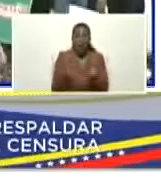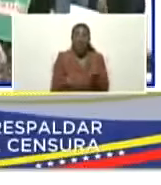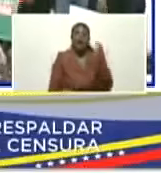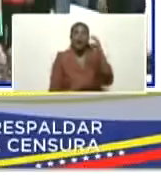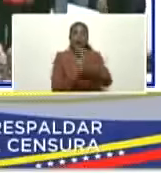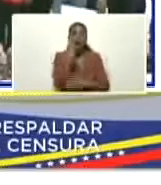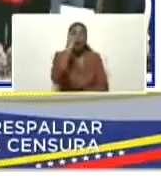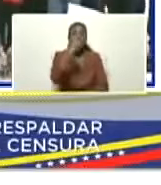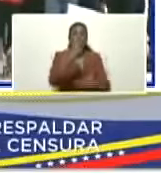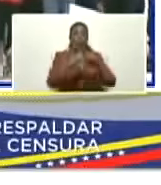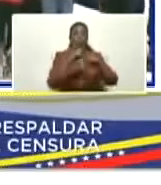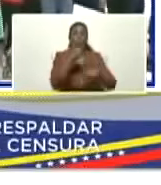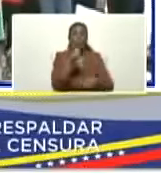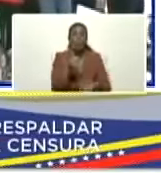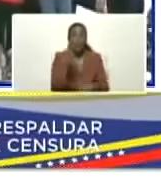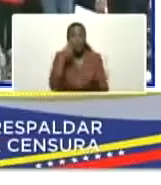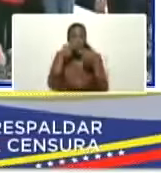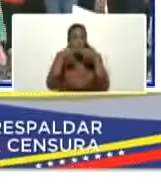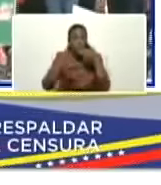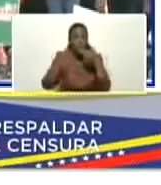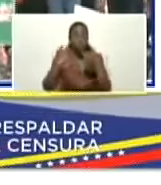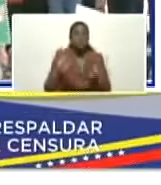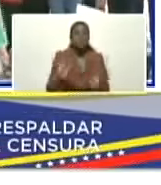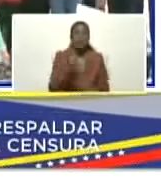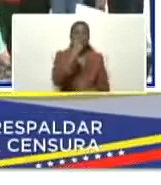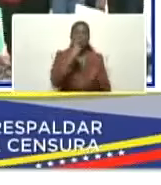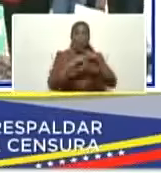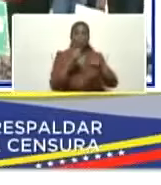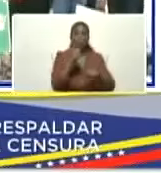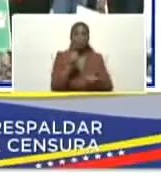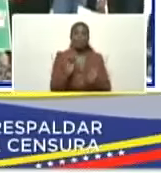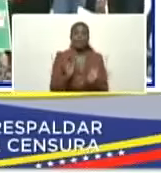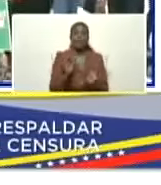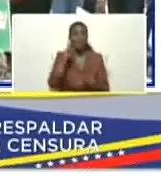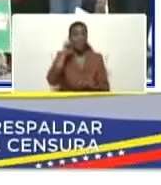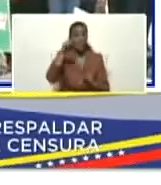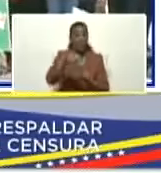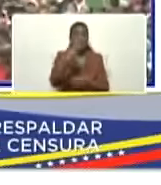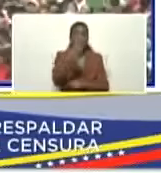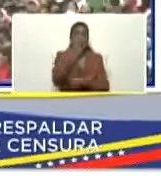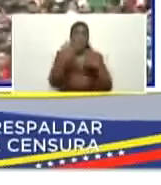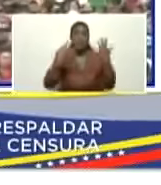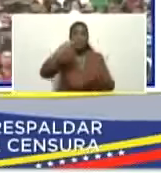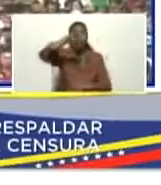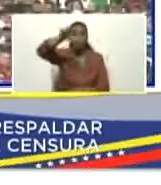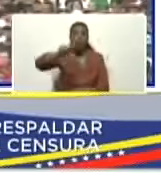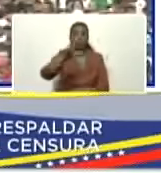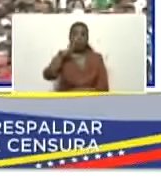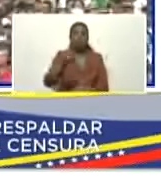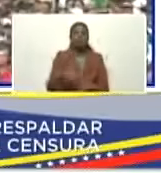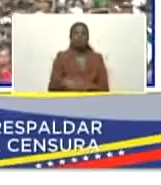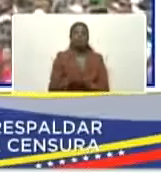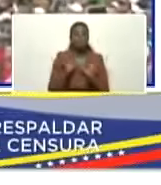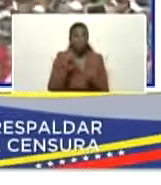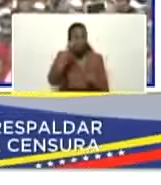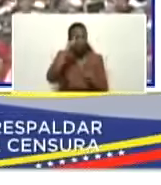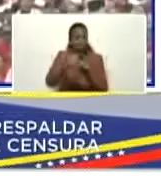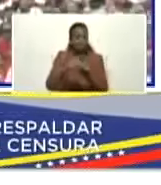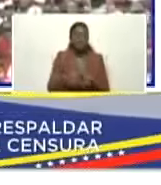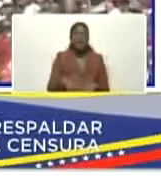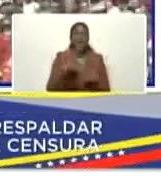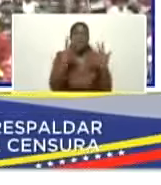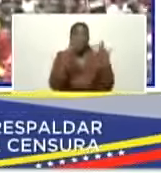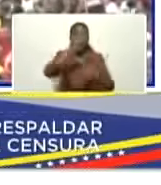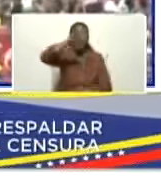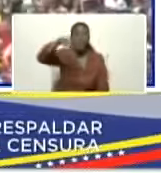construyendo el 1x10. El 1x10 para el 28 de julio. El 9 de